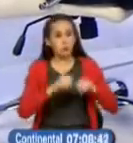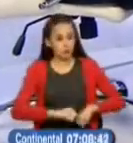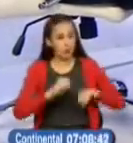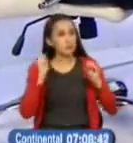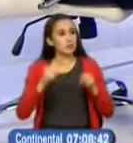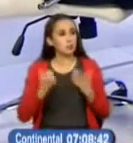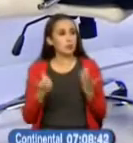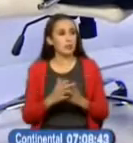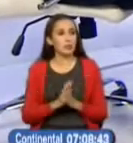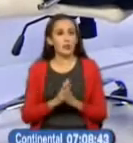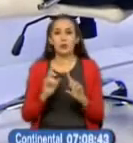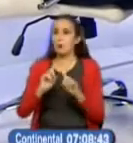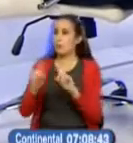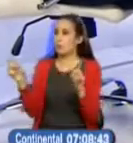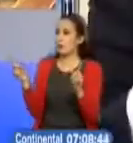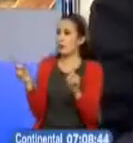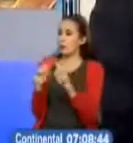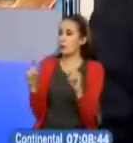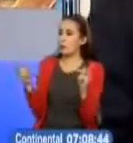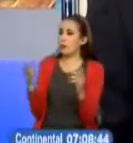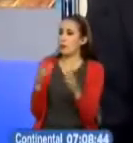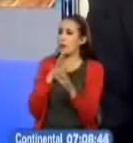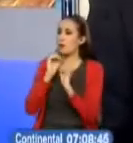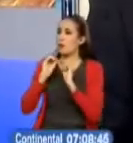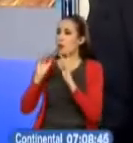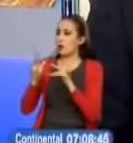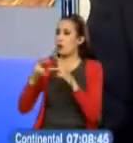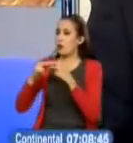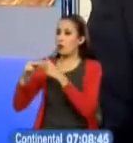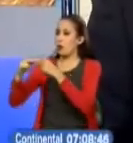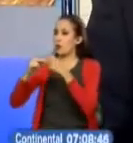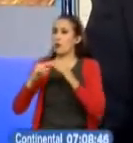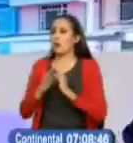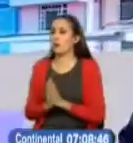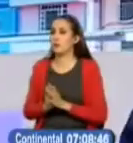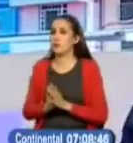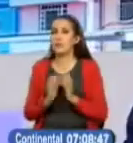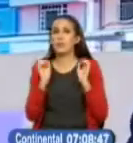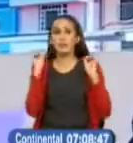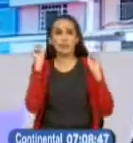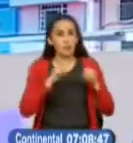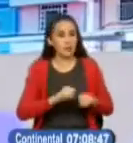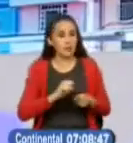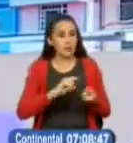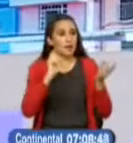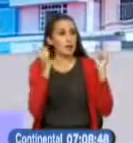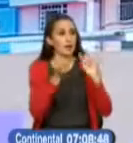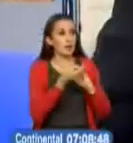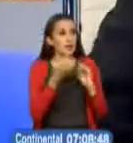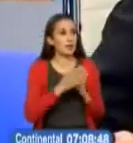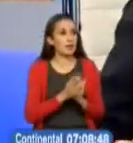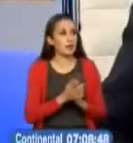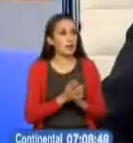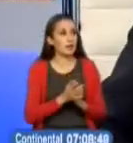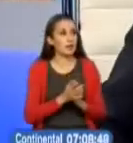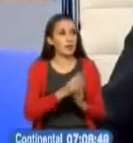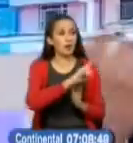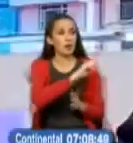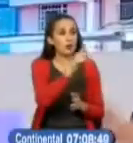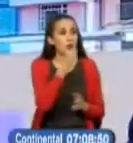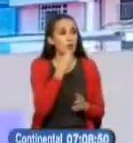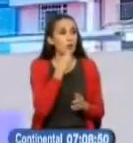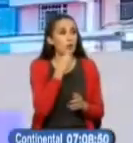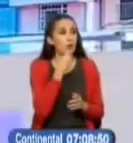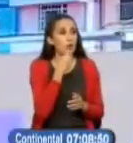Pero no estamos utilizando entonces o optimizando los recursos apropiadamente. No, todo lo contrario, absolutamente lo contrario de lo que usted dice. ¿Por qué? Porque si